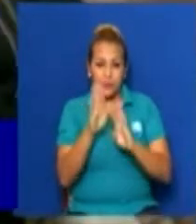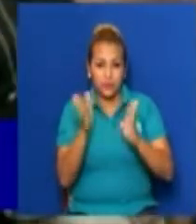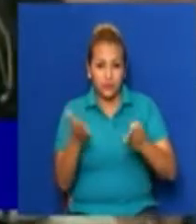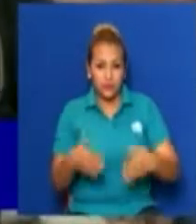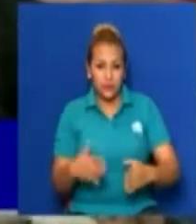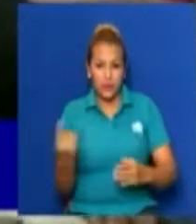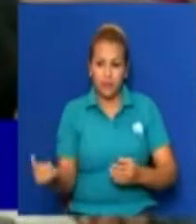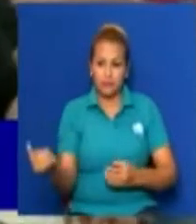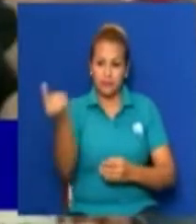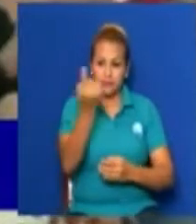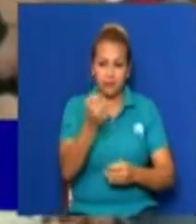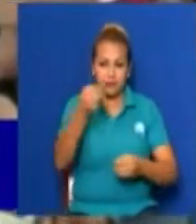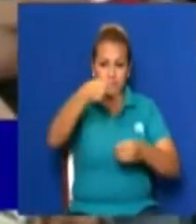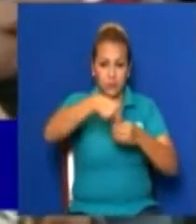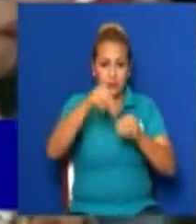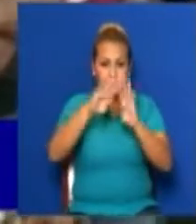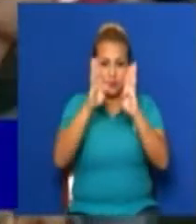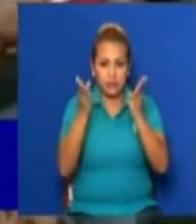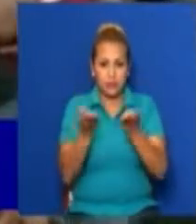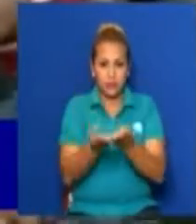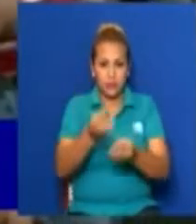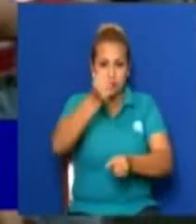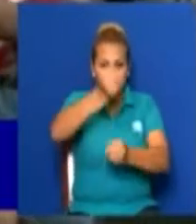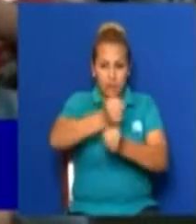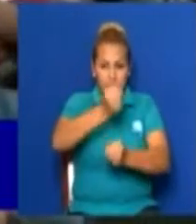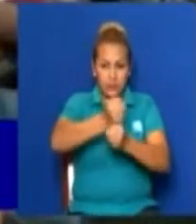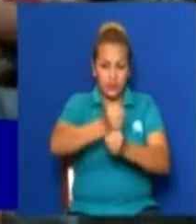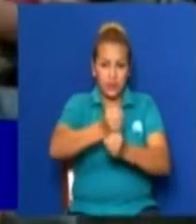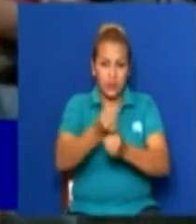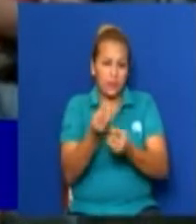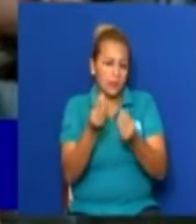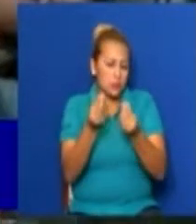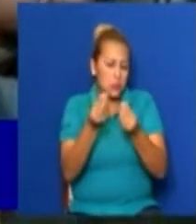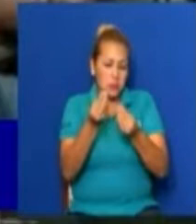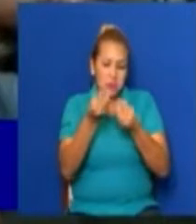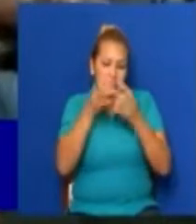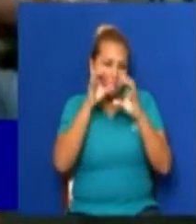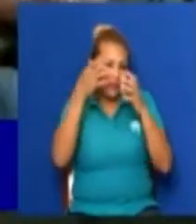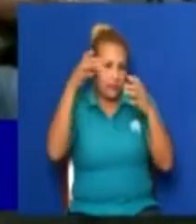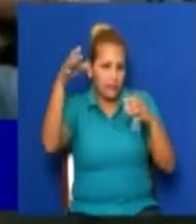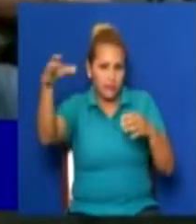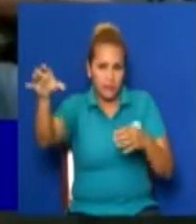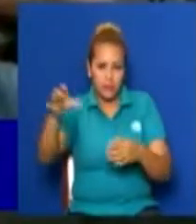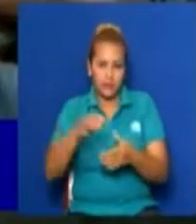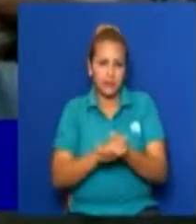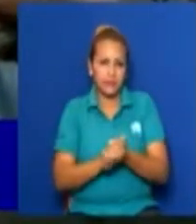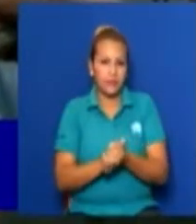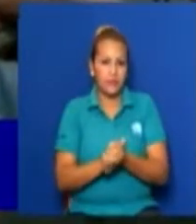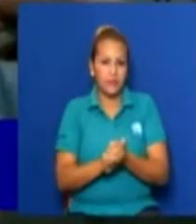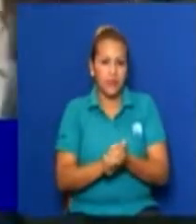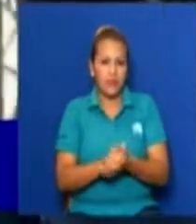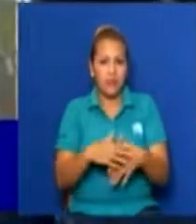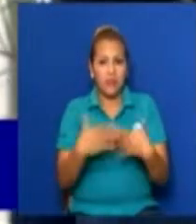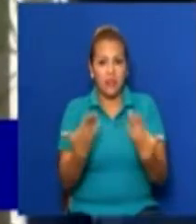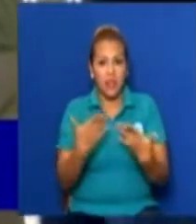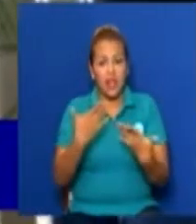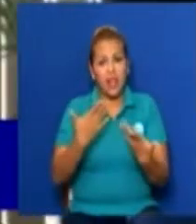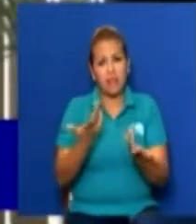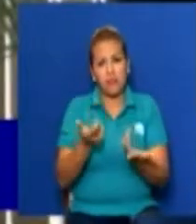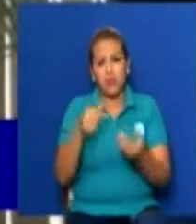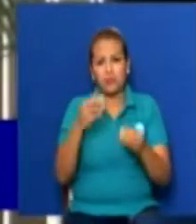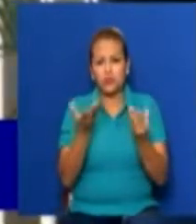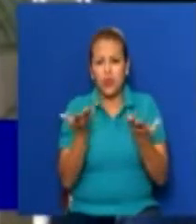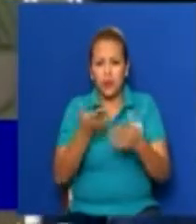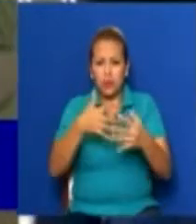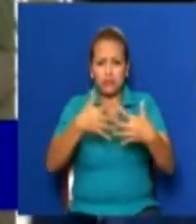mundo laboral por varias cosas. Bueno, la empuja la revolución industrial, pero en los últimos 30